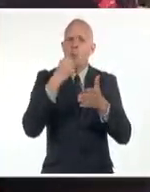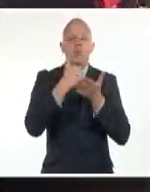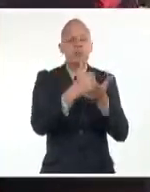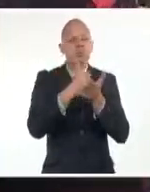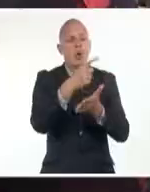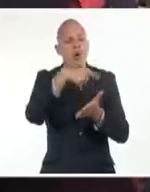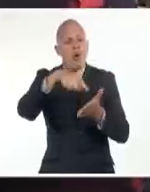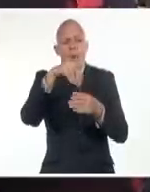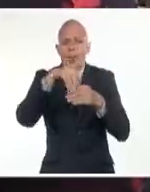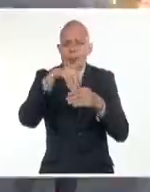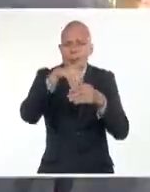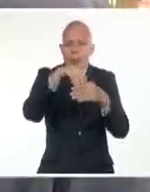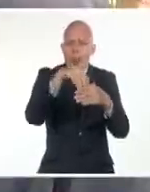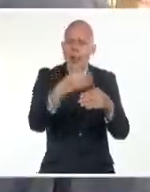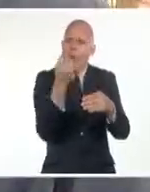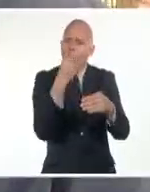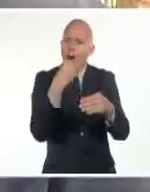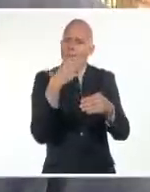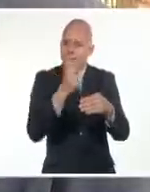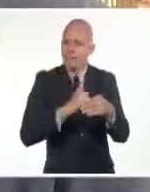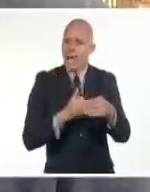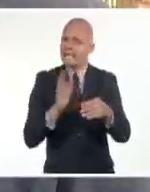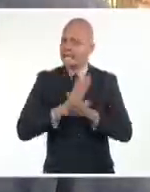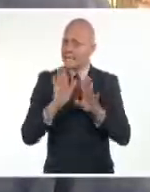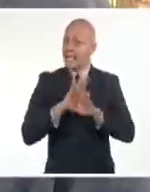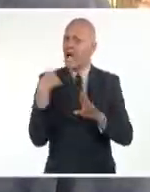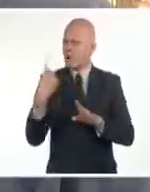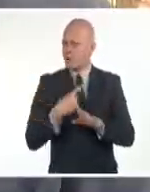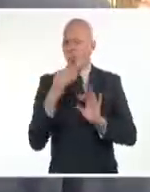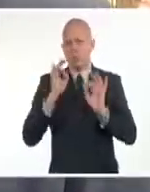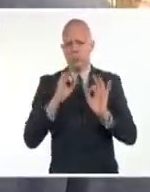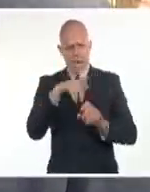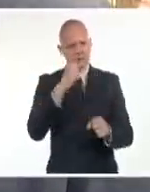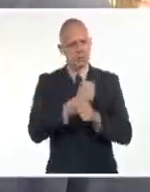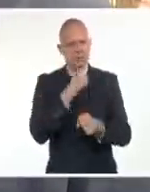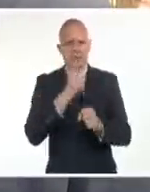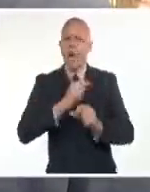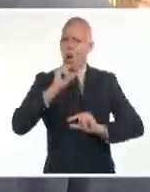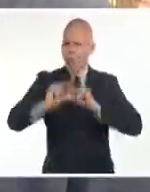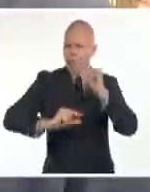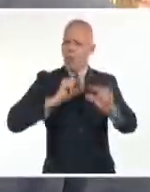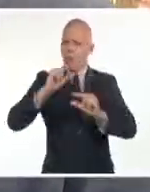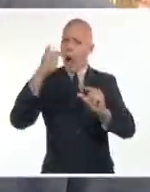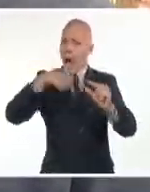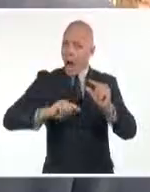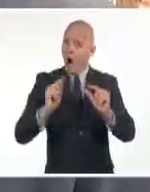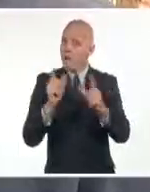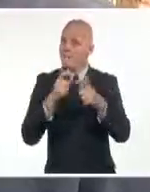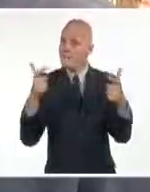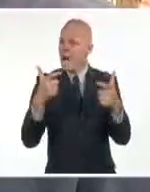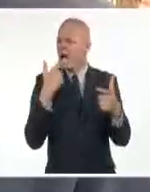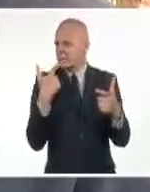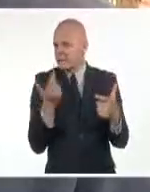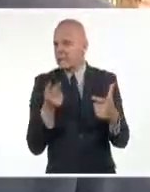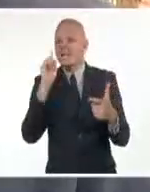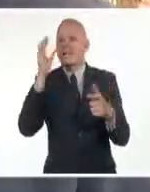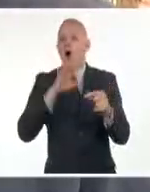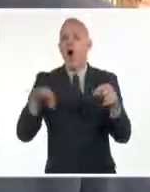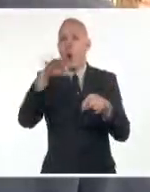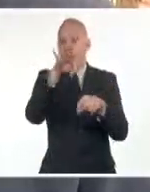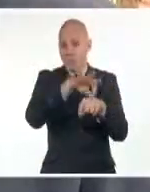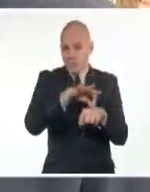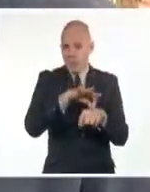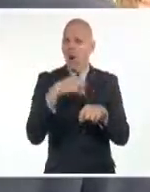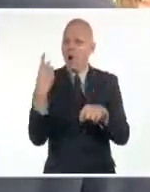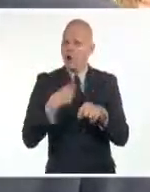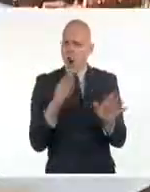agraria sustentable. Somos apicultores. Durante los últimos 8 años hemos ido incrementando nuestro número de colmenas. Ya tenemos productos que